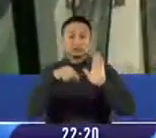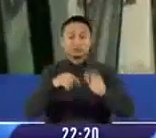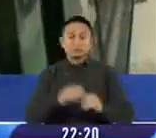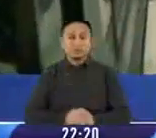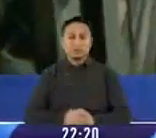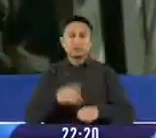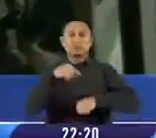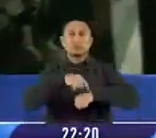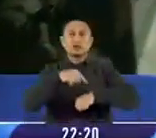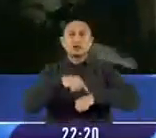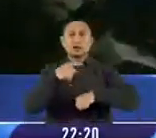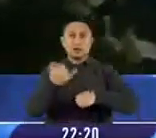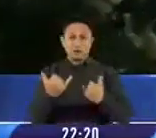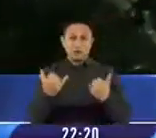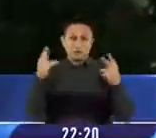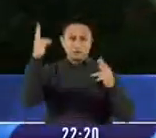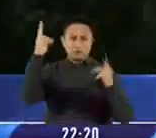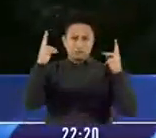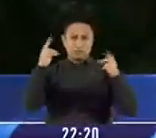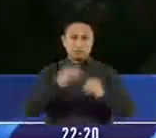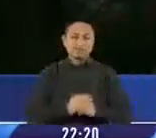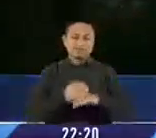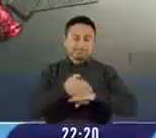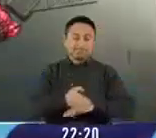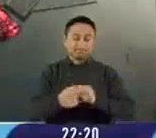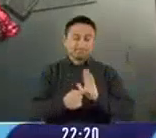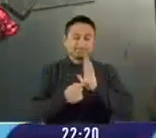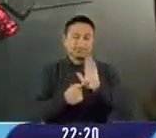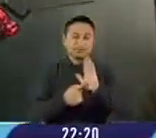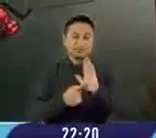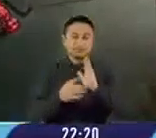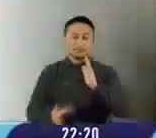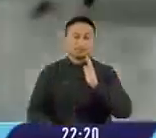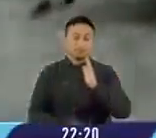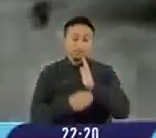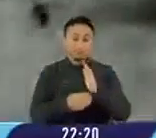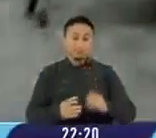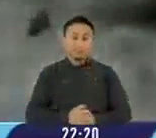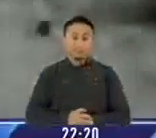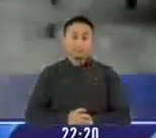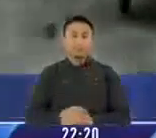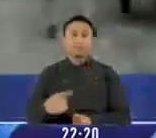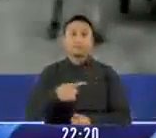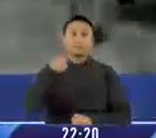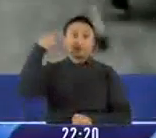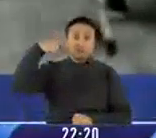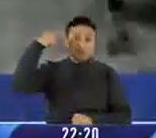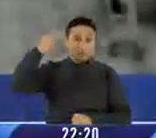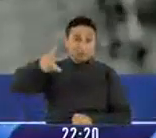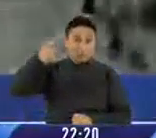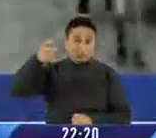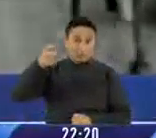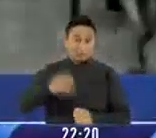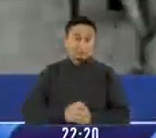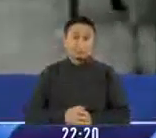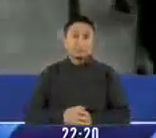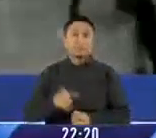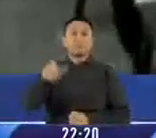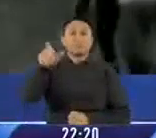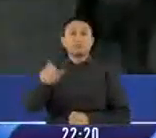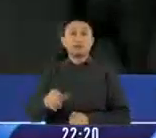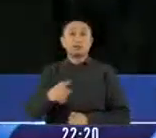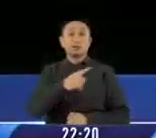en qué horario se darán los cortes más adelante. Además, cámaras de seguridad captaron cómo un ciudadano